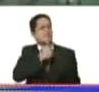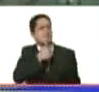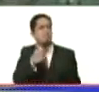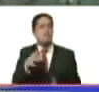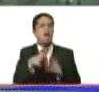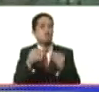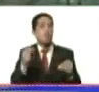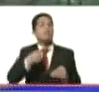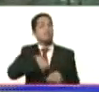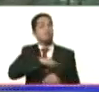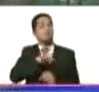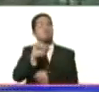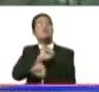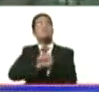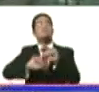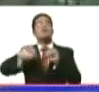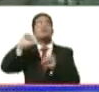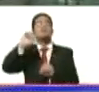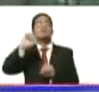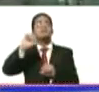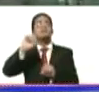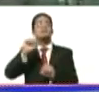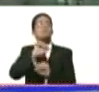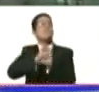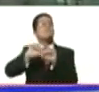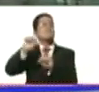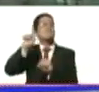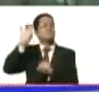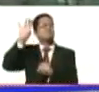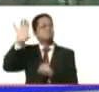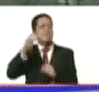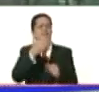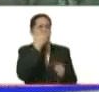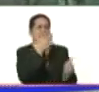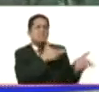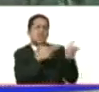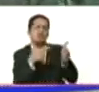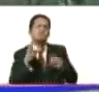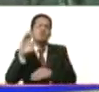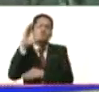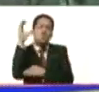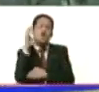defendido de las amenazas gringas del terrorismo colombiano,